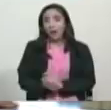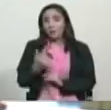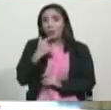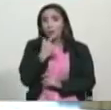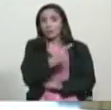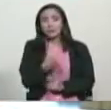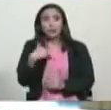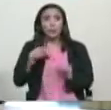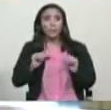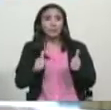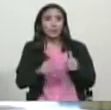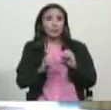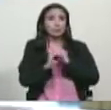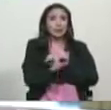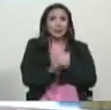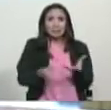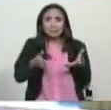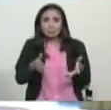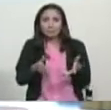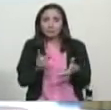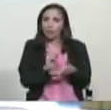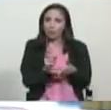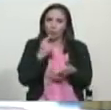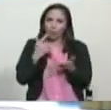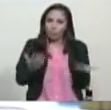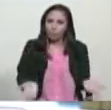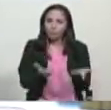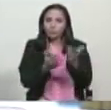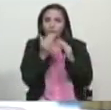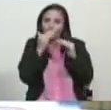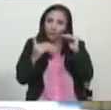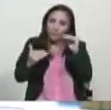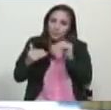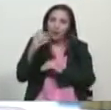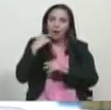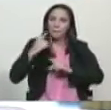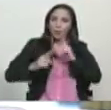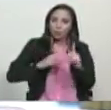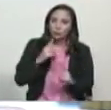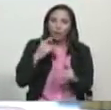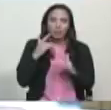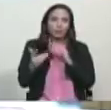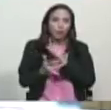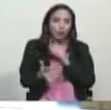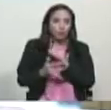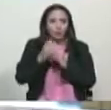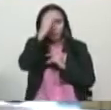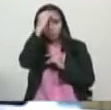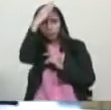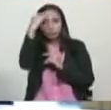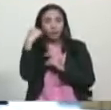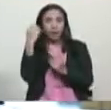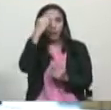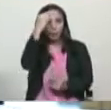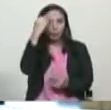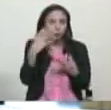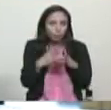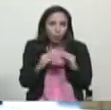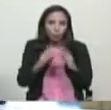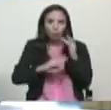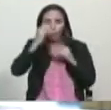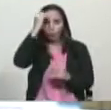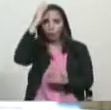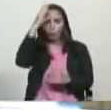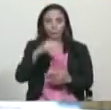de cero, no, al revés, estamos arrancando de un punto alto de inversión, de tecnología, de capacidad, de conocimiento,